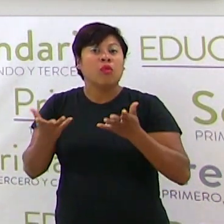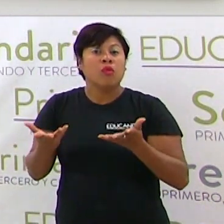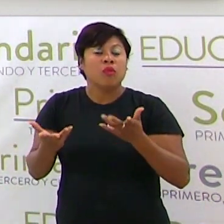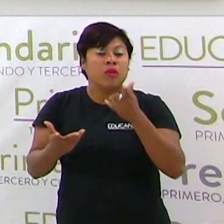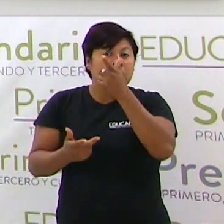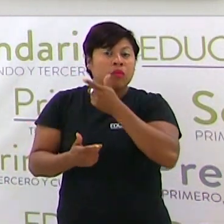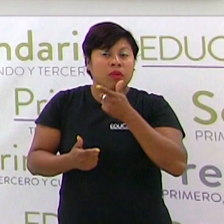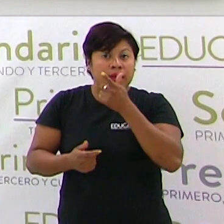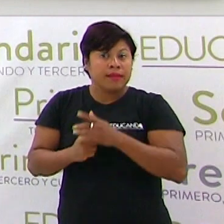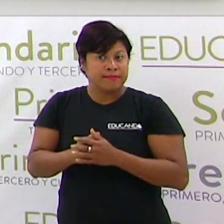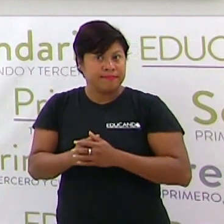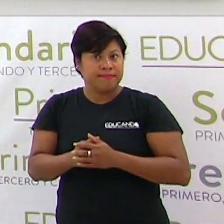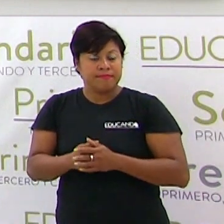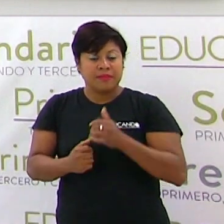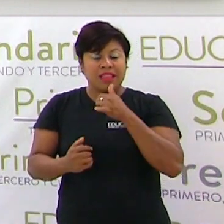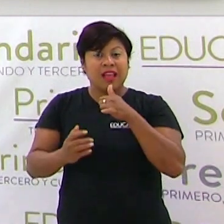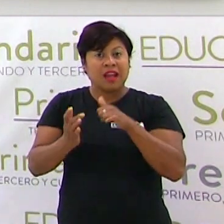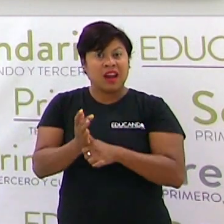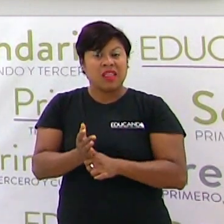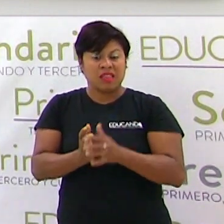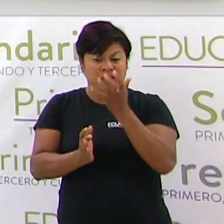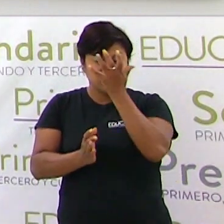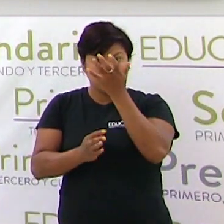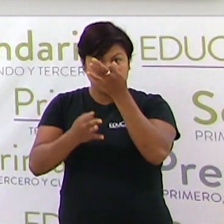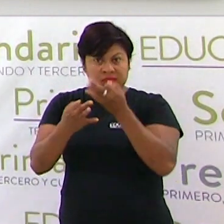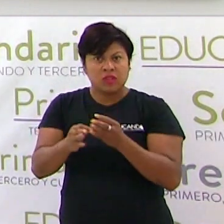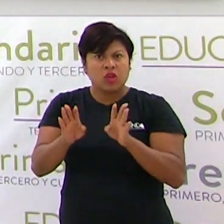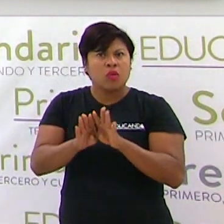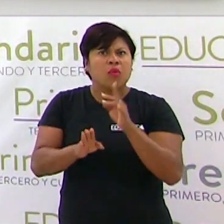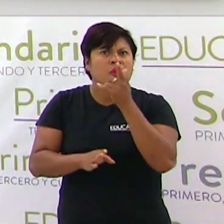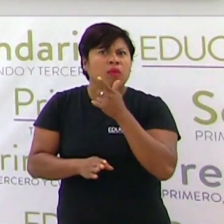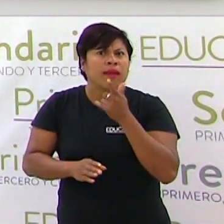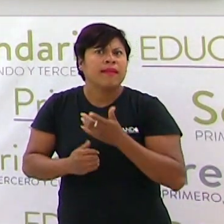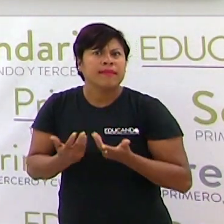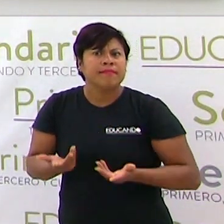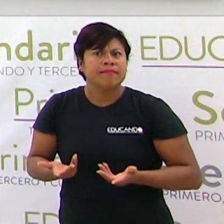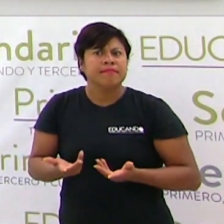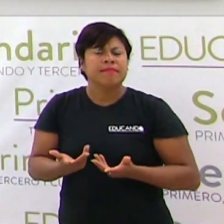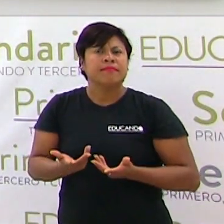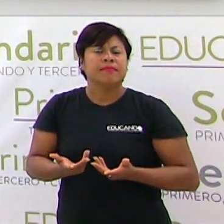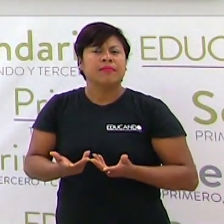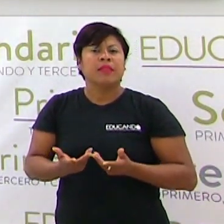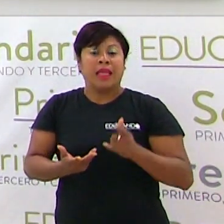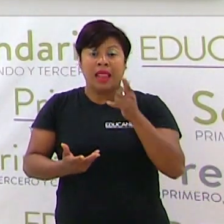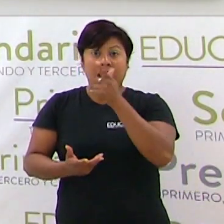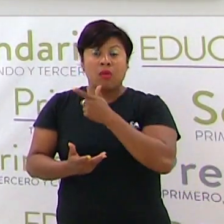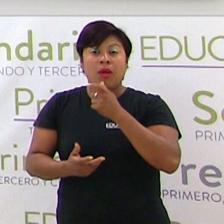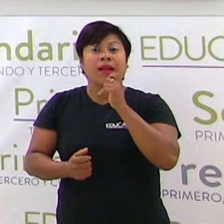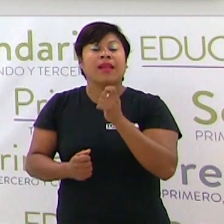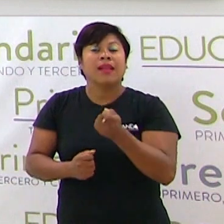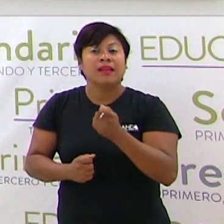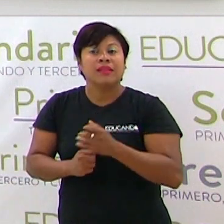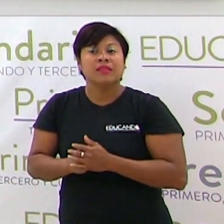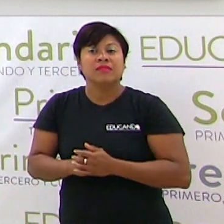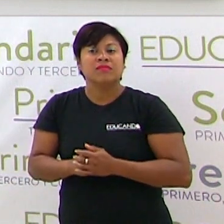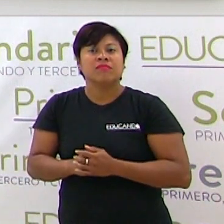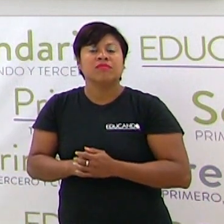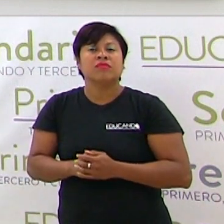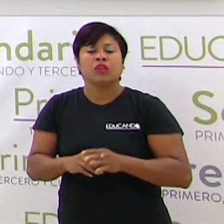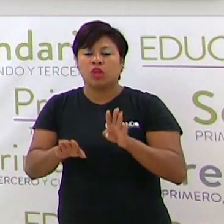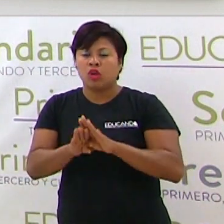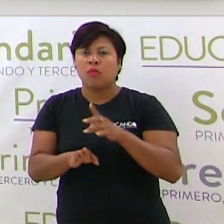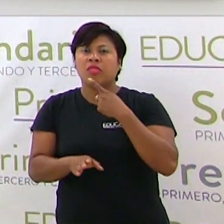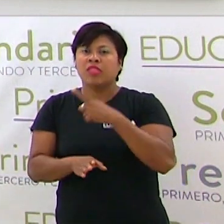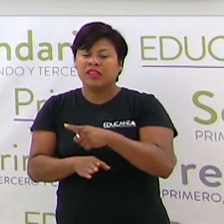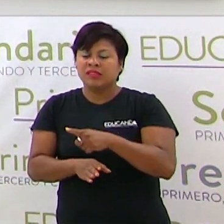lenguaje? En una carta formal, ¿cómo es el lenguaje? El lenguaje en la carta formal, pues es, como su nombre lo